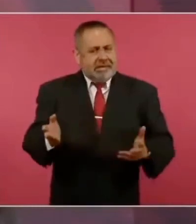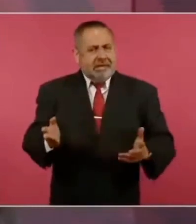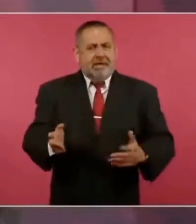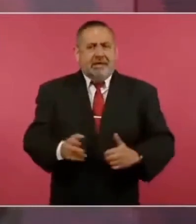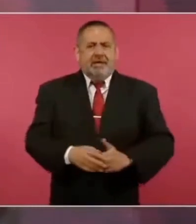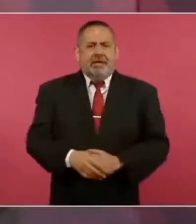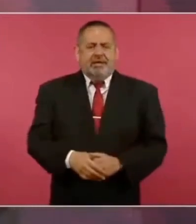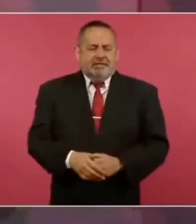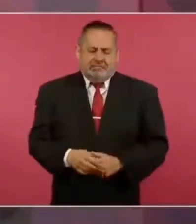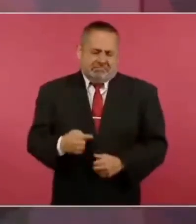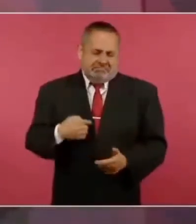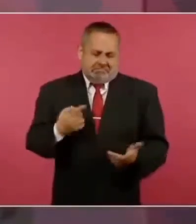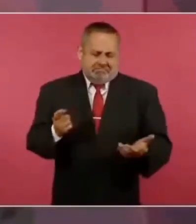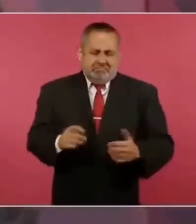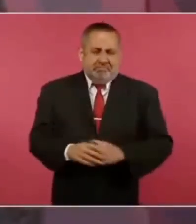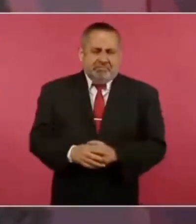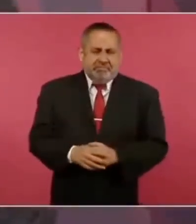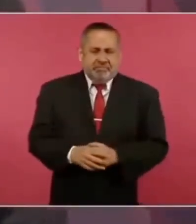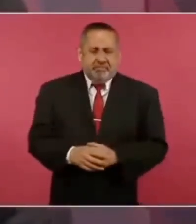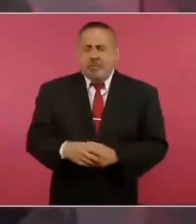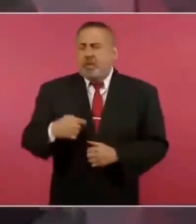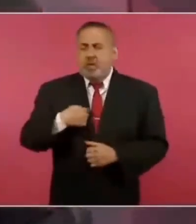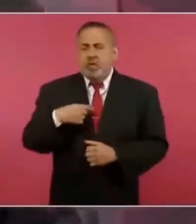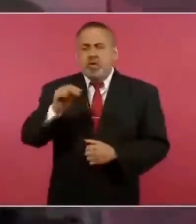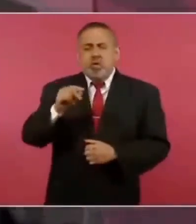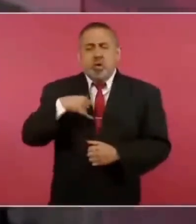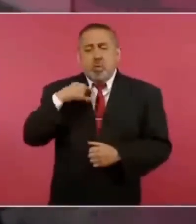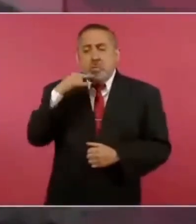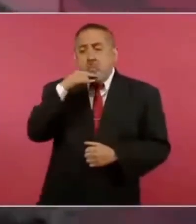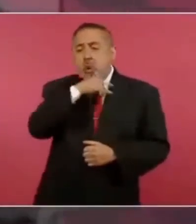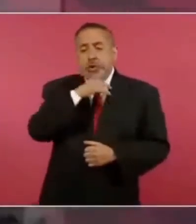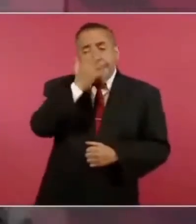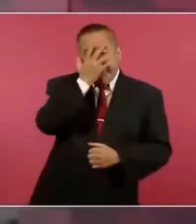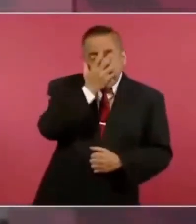No tengo como doctrina la hipocresía.